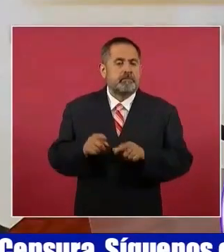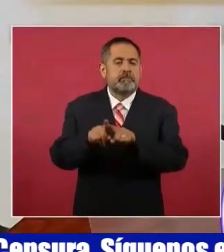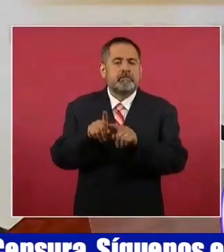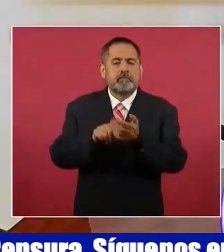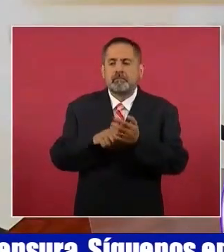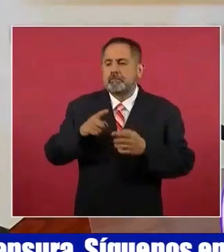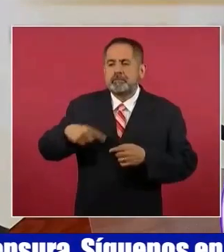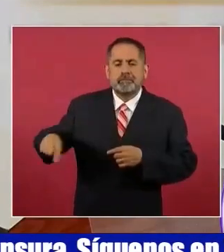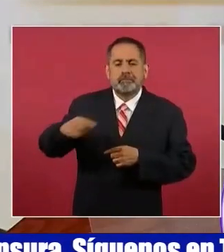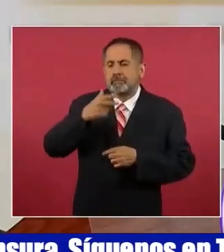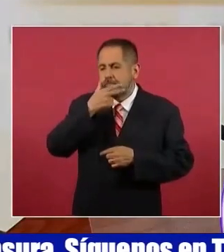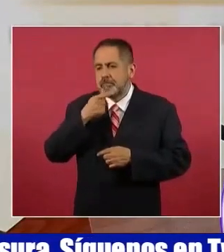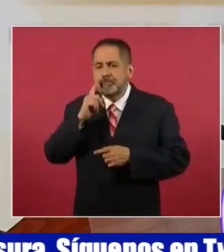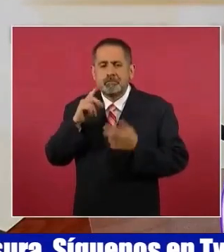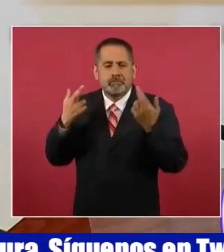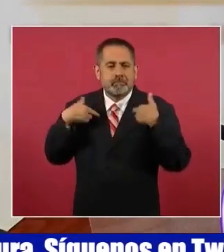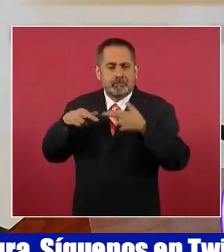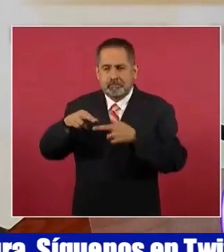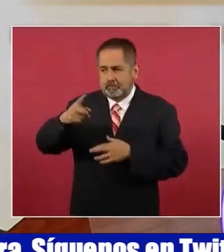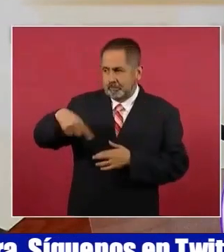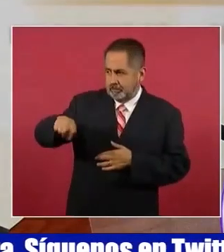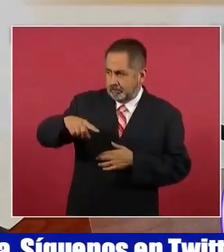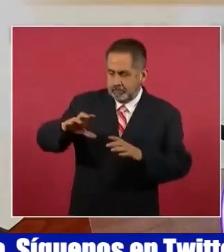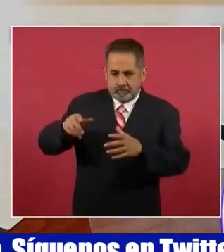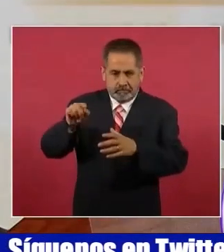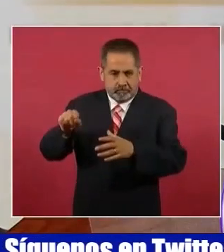opinión del querido Toño Ruiz.